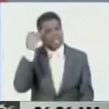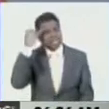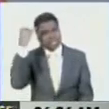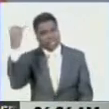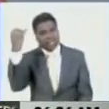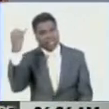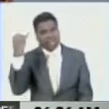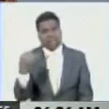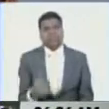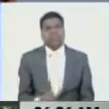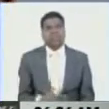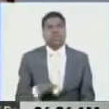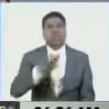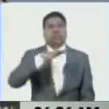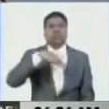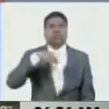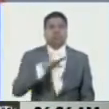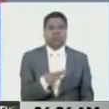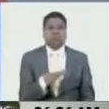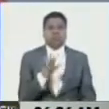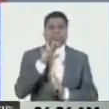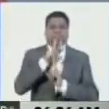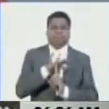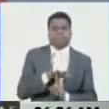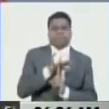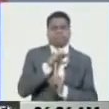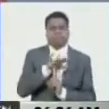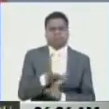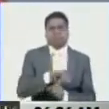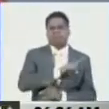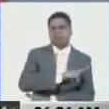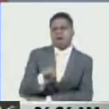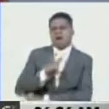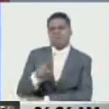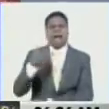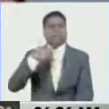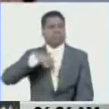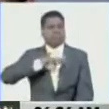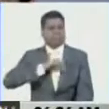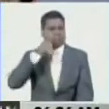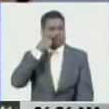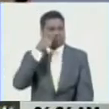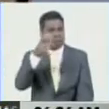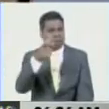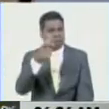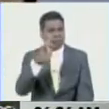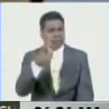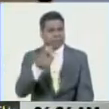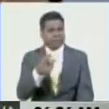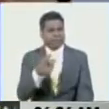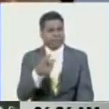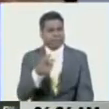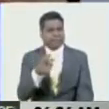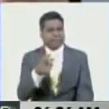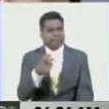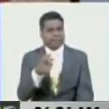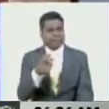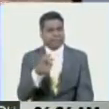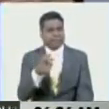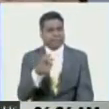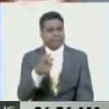ideológica donde se le impone a nuestros pueblos un conjunto